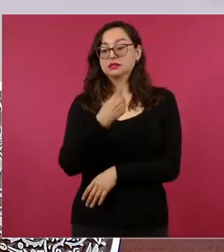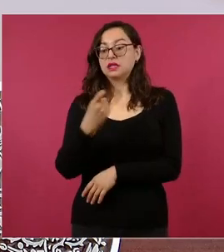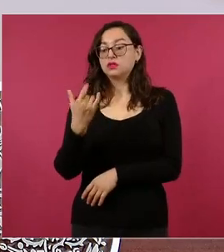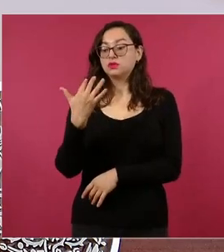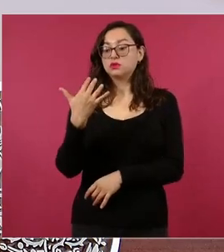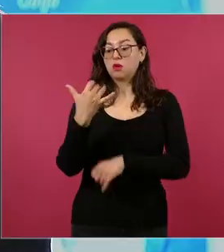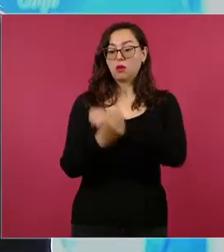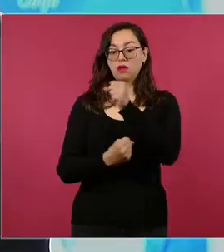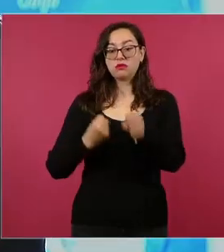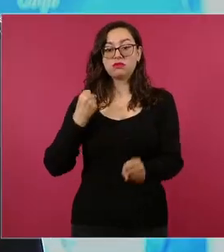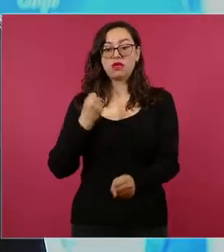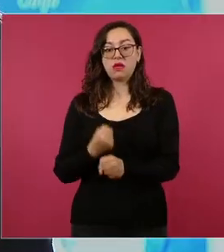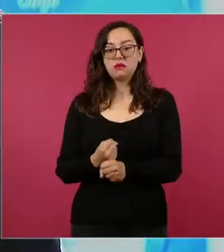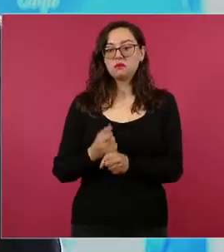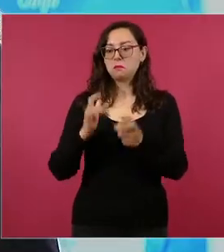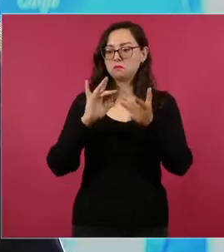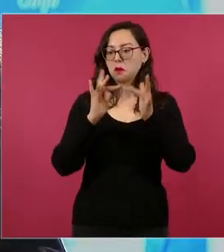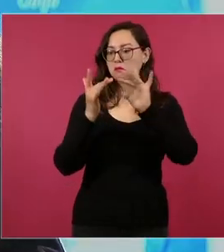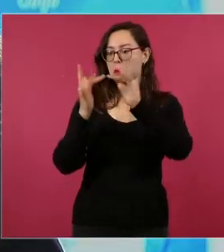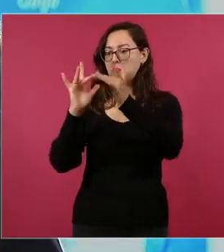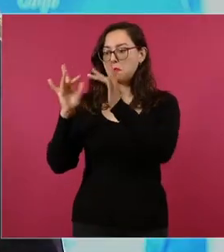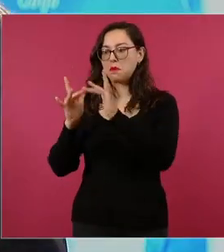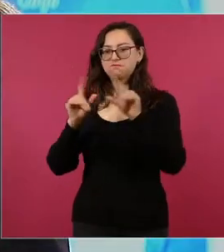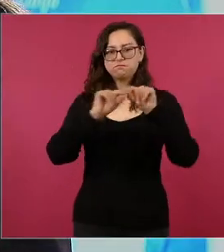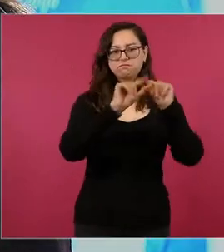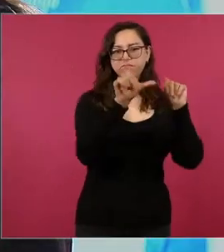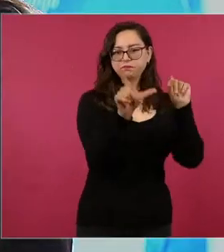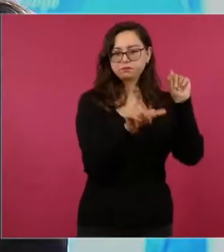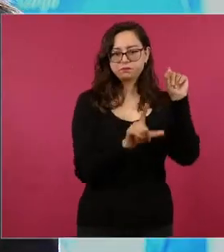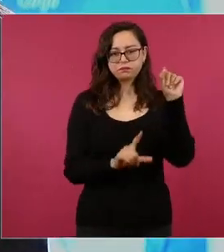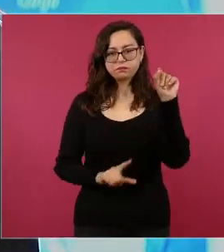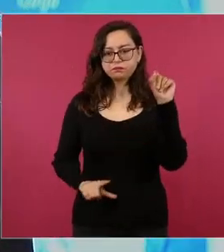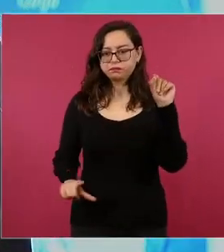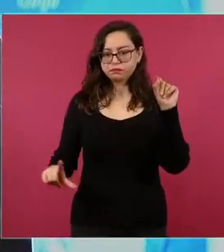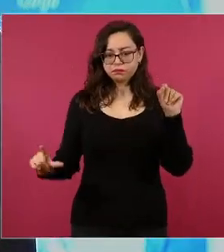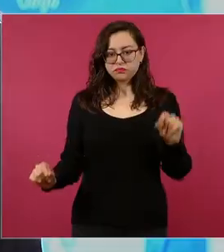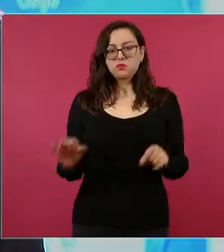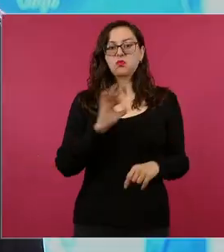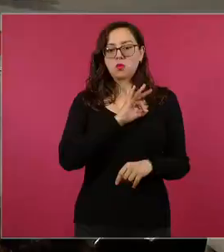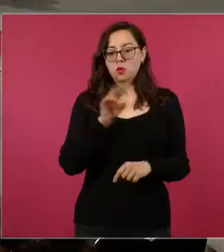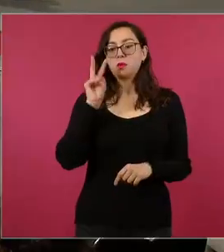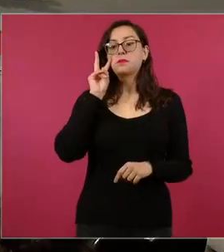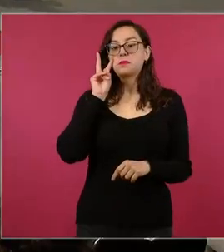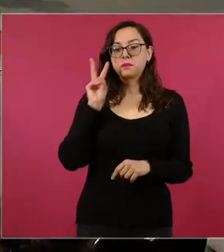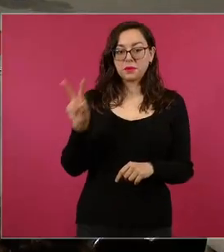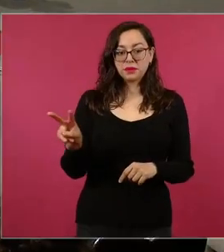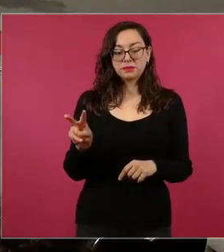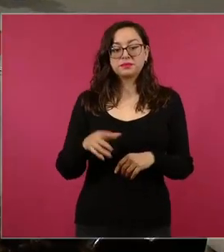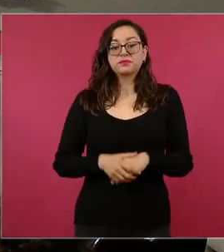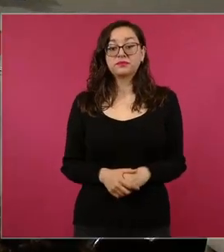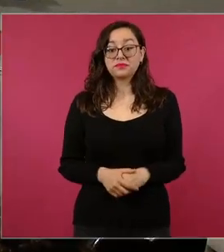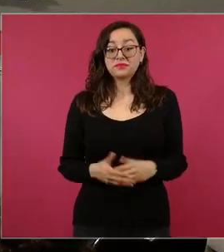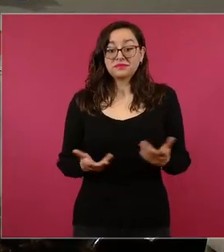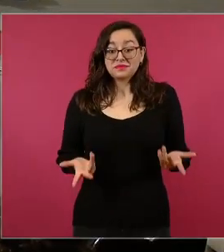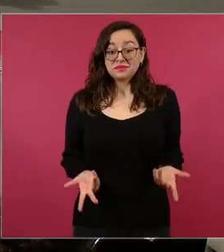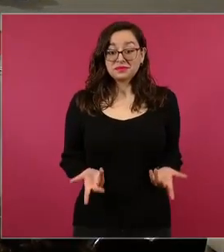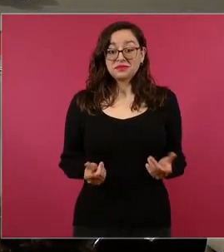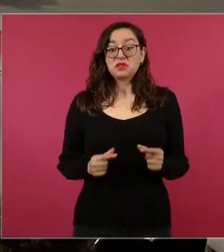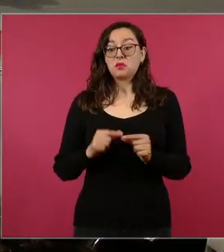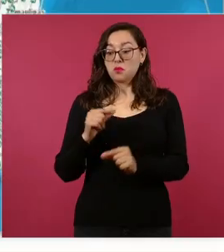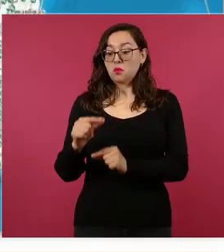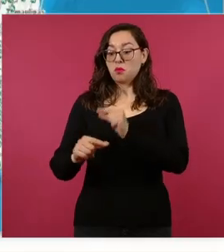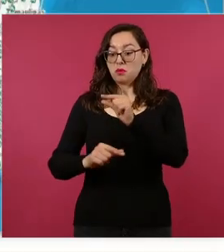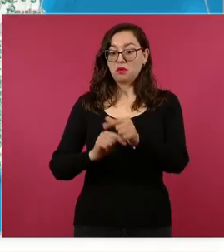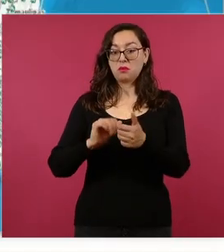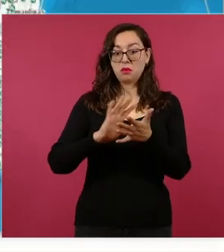los telégrafos. Tiene una red de oficinas en todo el país, como ustedes pueden ver en el mapa, que se fueron convirtiendo en espacios para